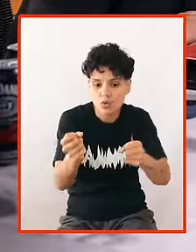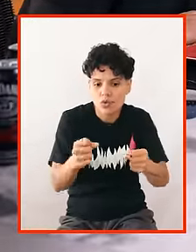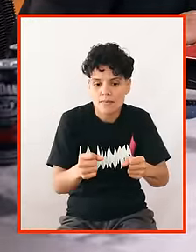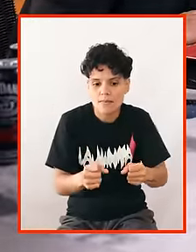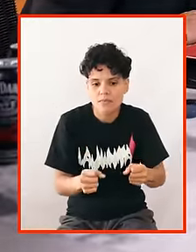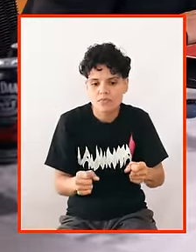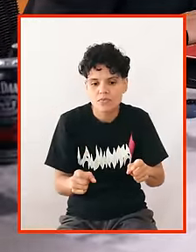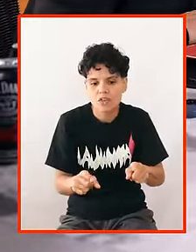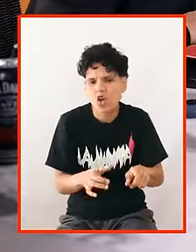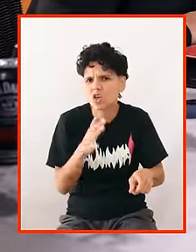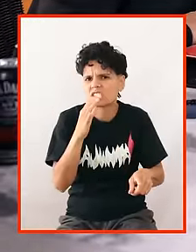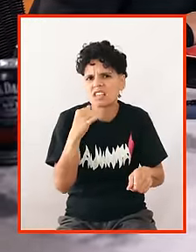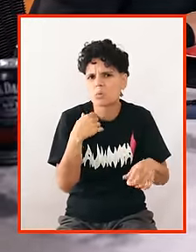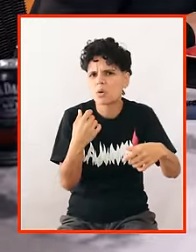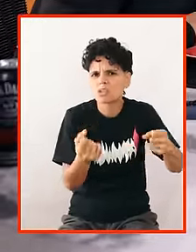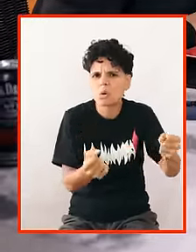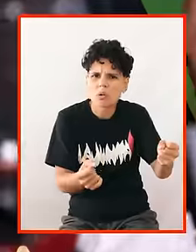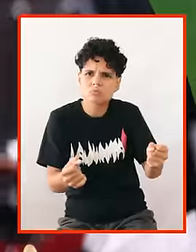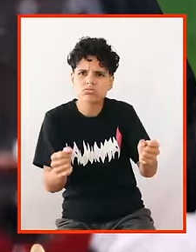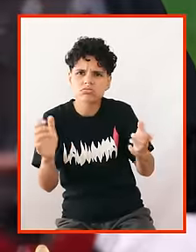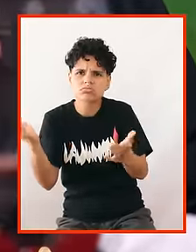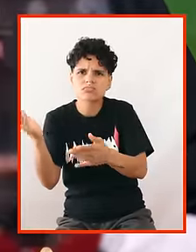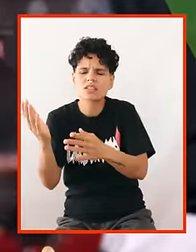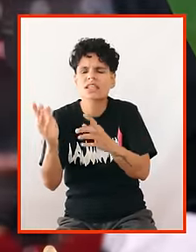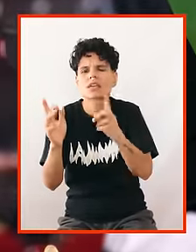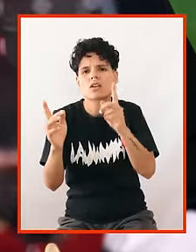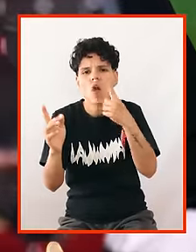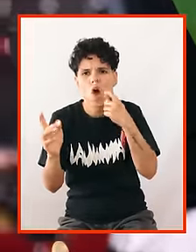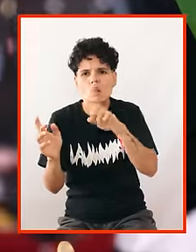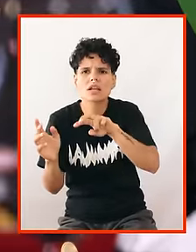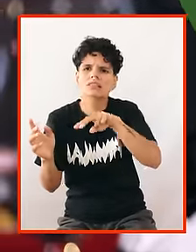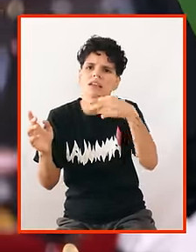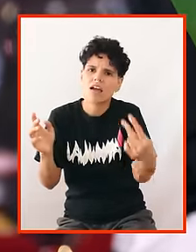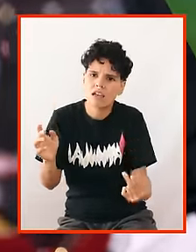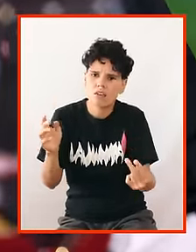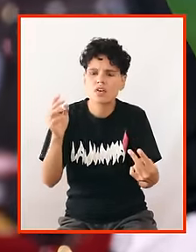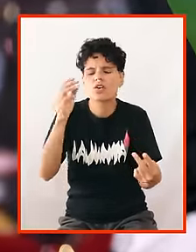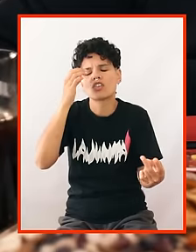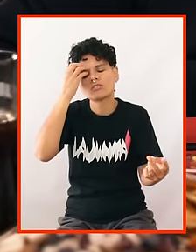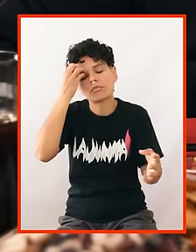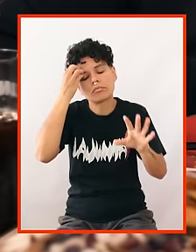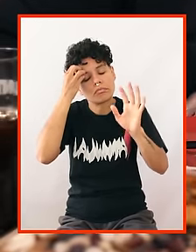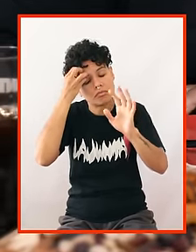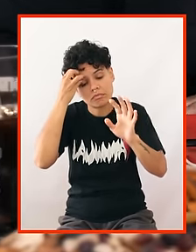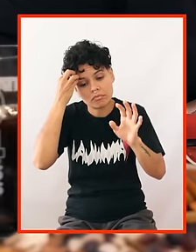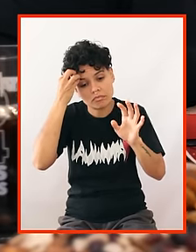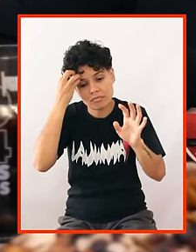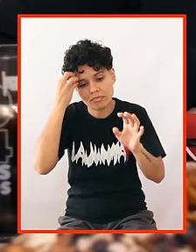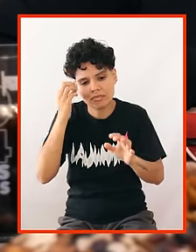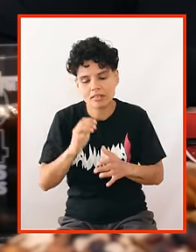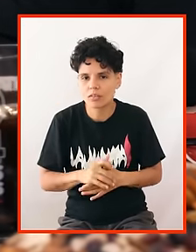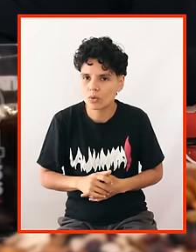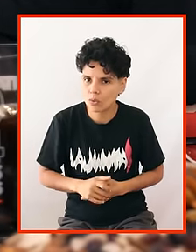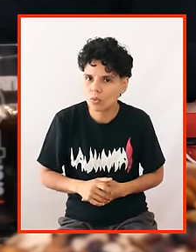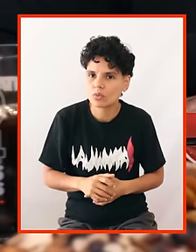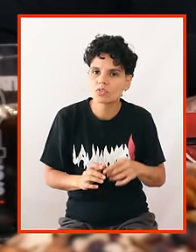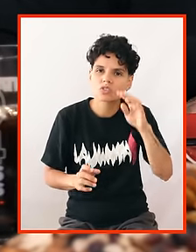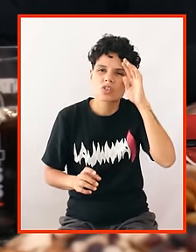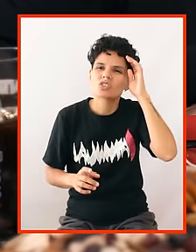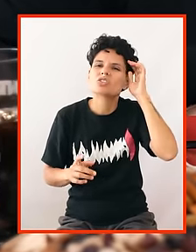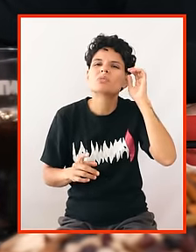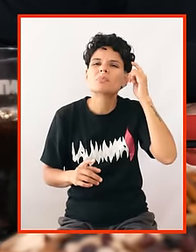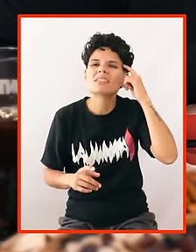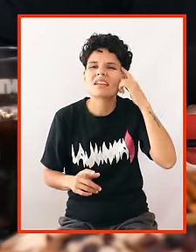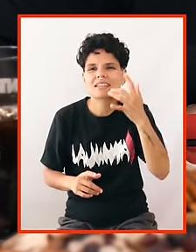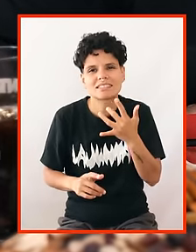no sé cómo hizo para. Topar al tipo, botarlo y nosotros rajamos. Ah, pero la cuestión. Ah, yo pensé que esta